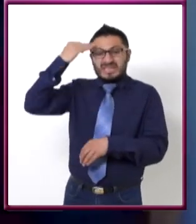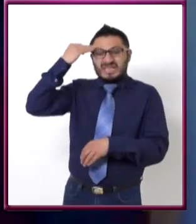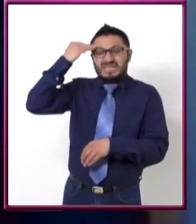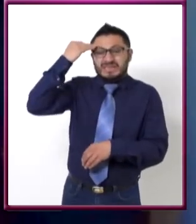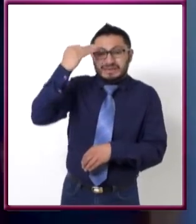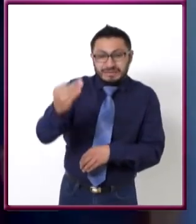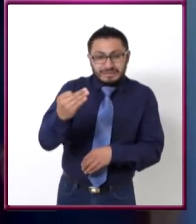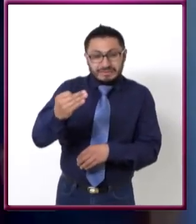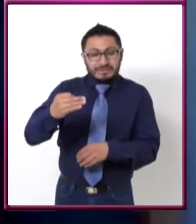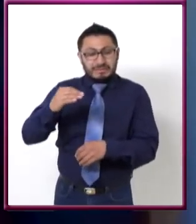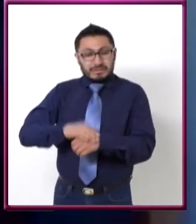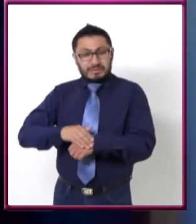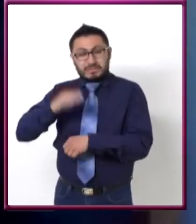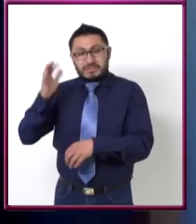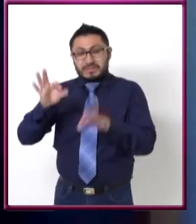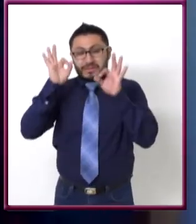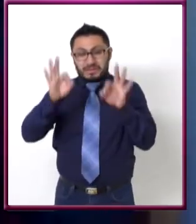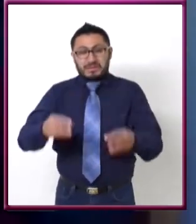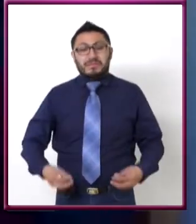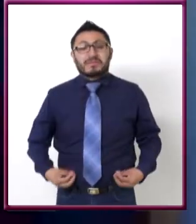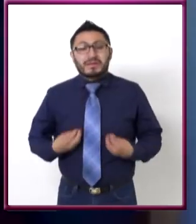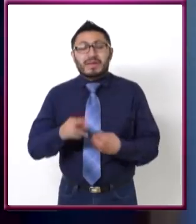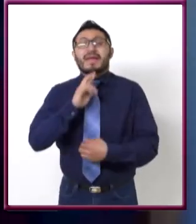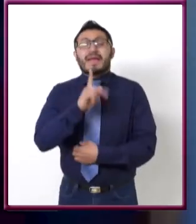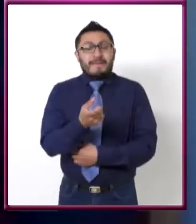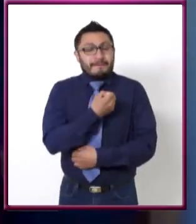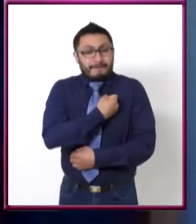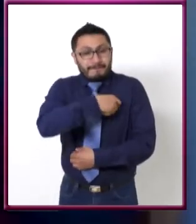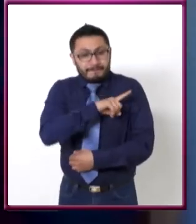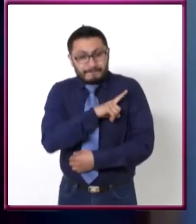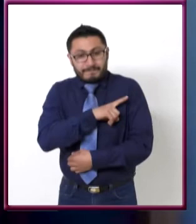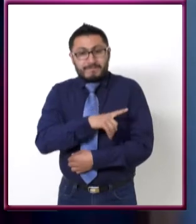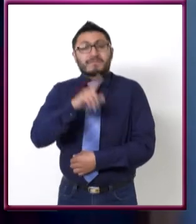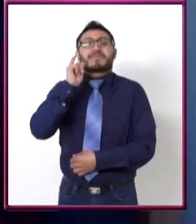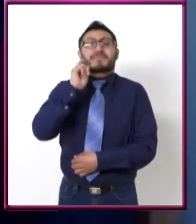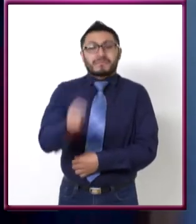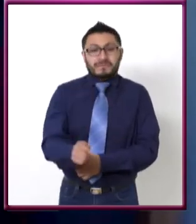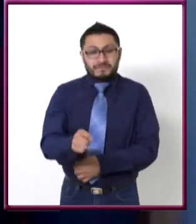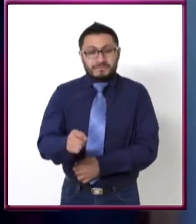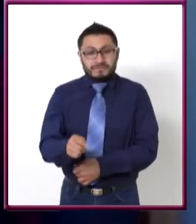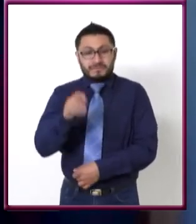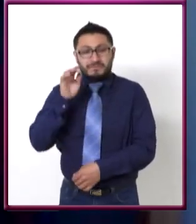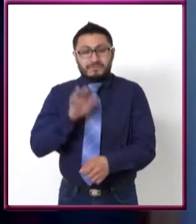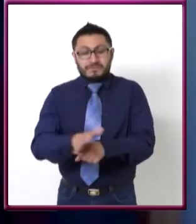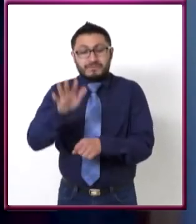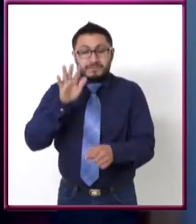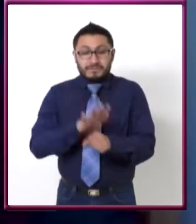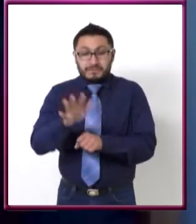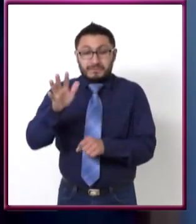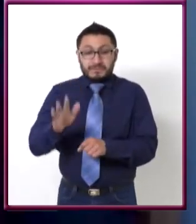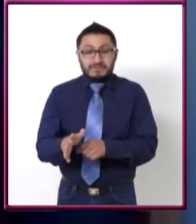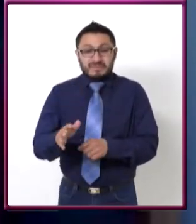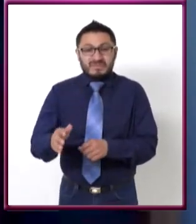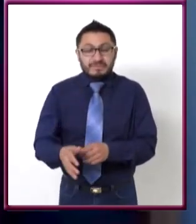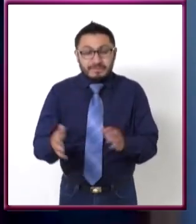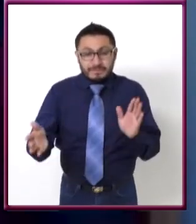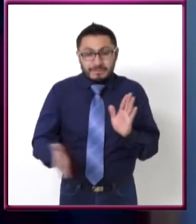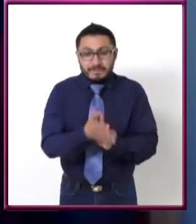durado más y con mayor calidad de vida, o sea, mejor salud, eran los que